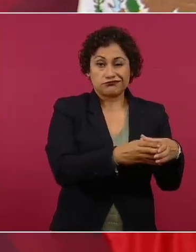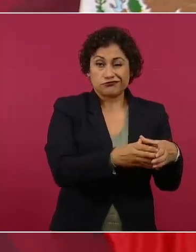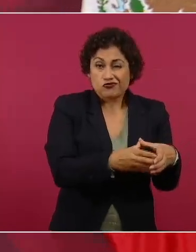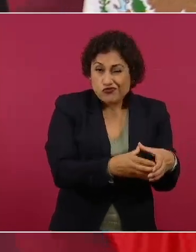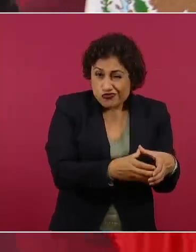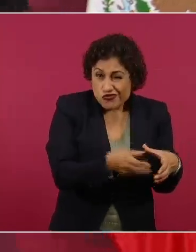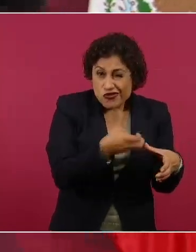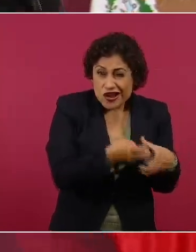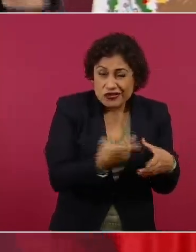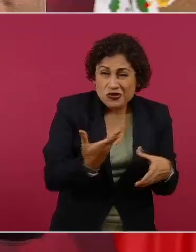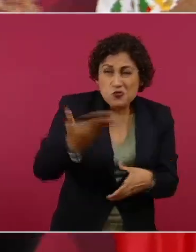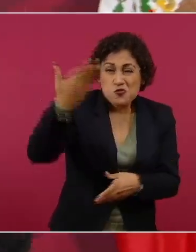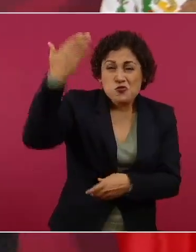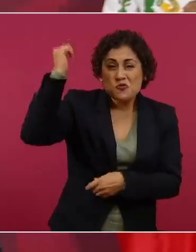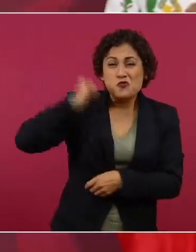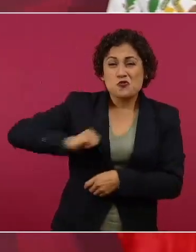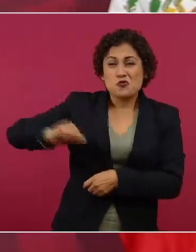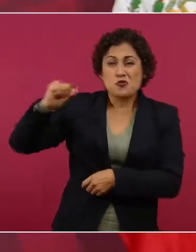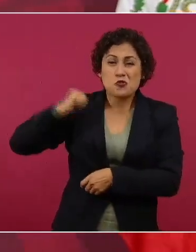se